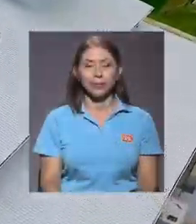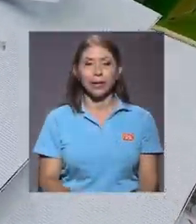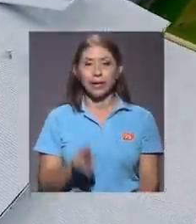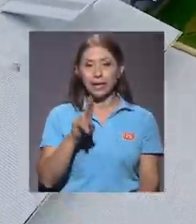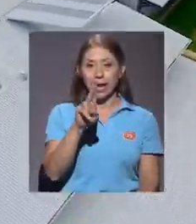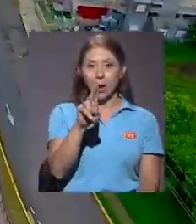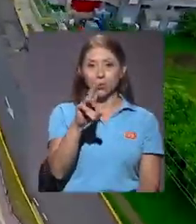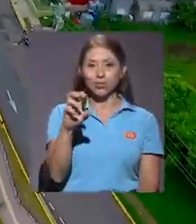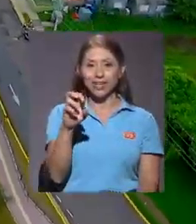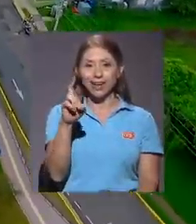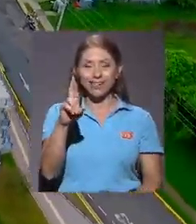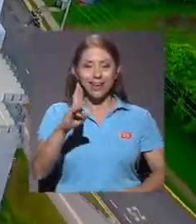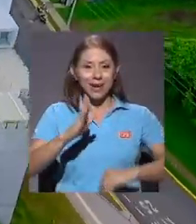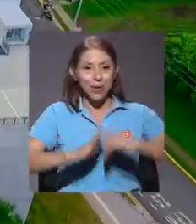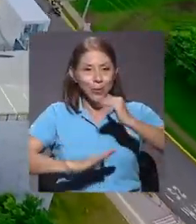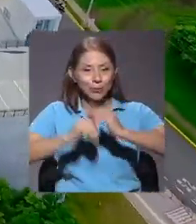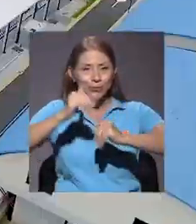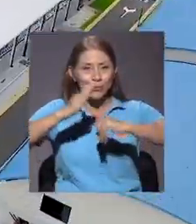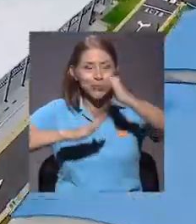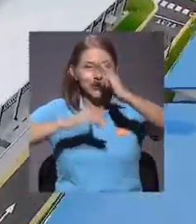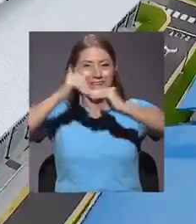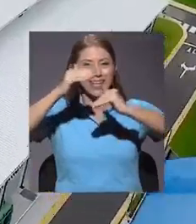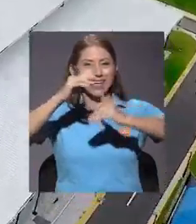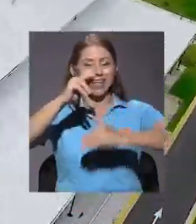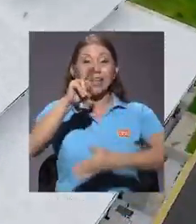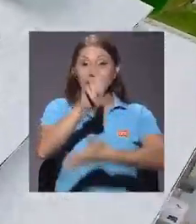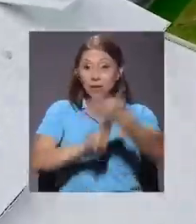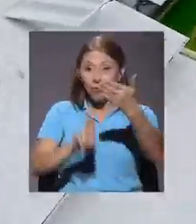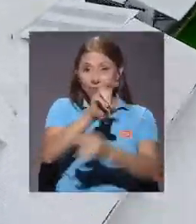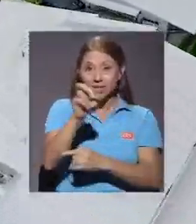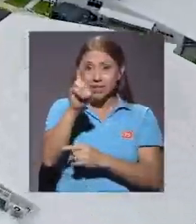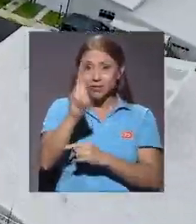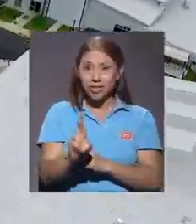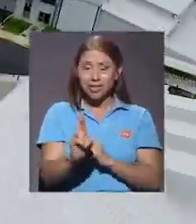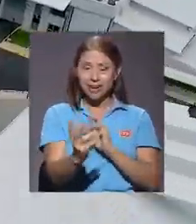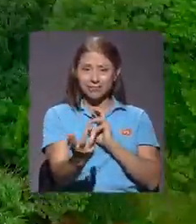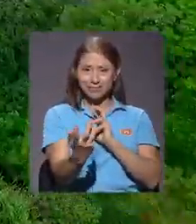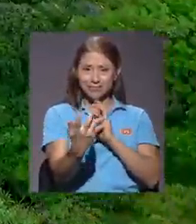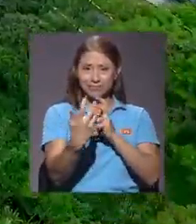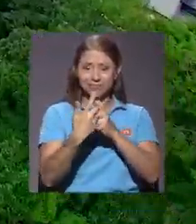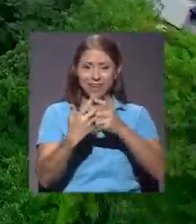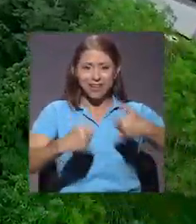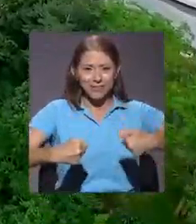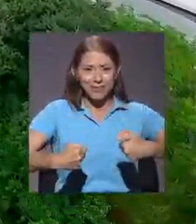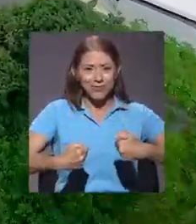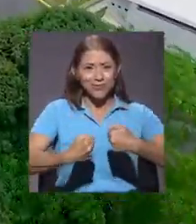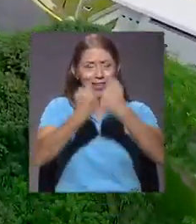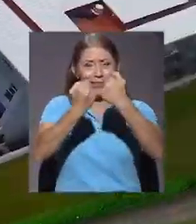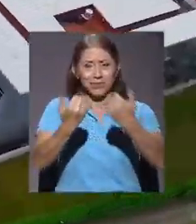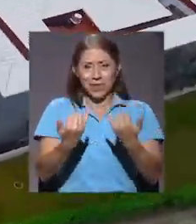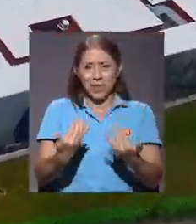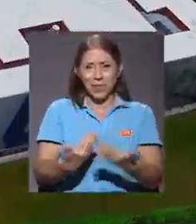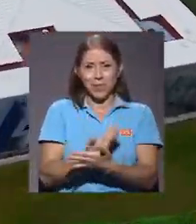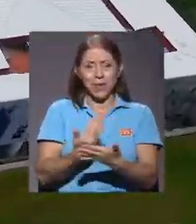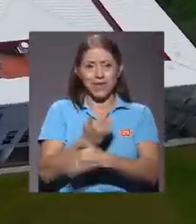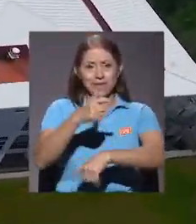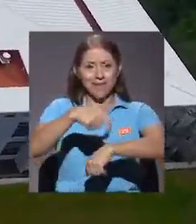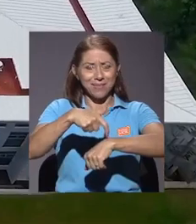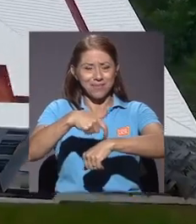UCR construye. La Universidad de Costa Rica responde a los retos que impone esta nueva época.